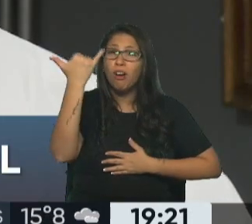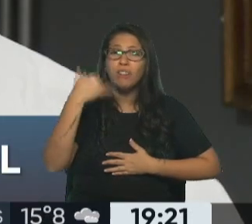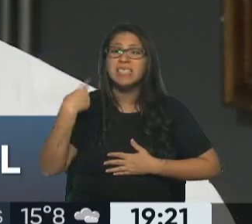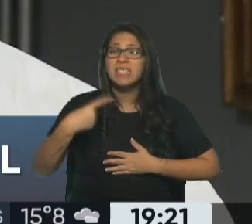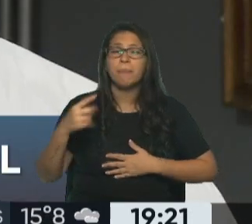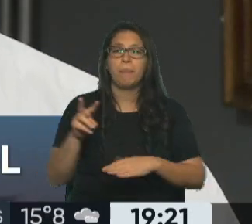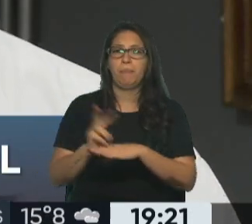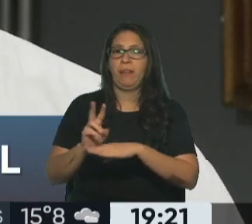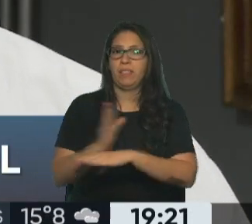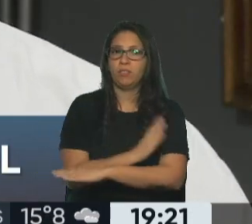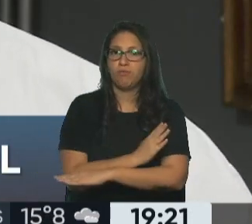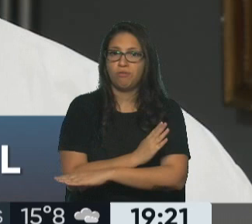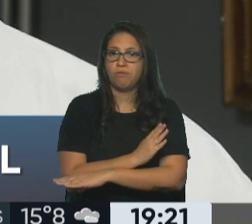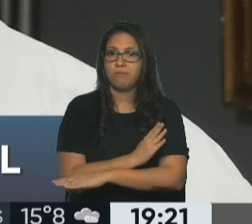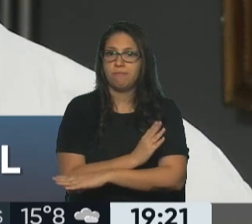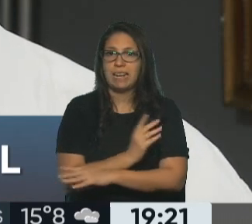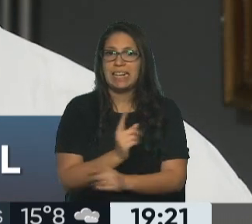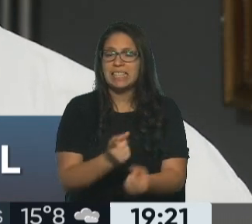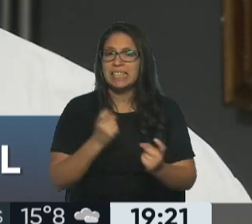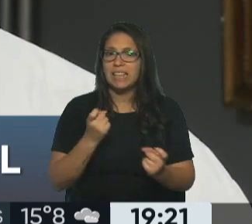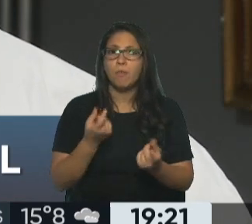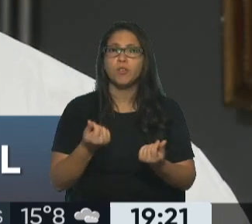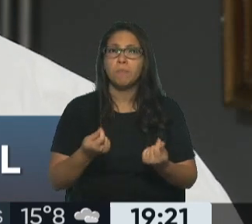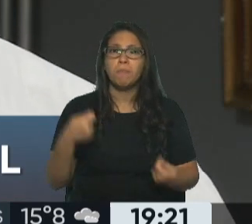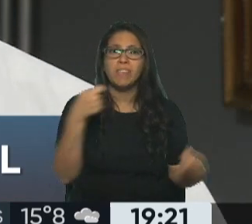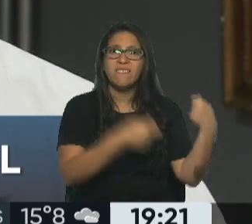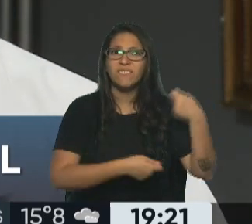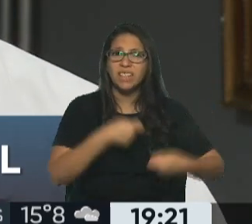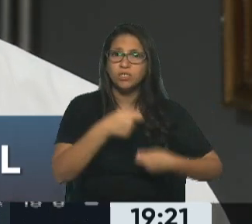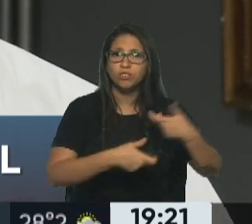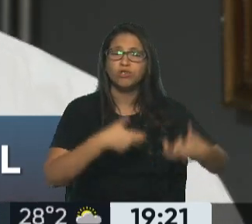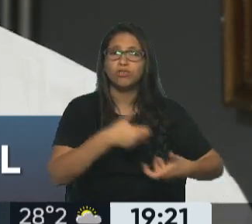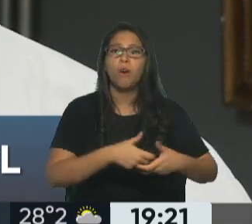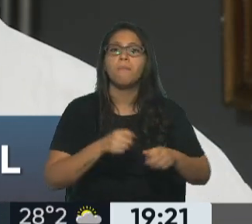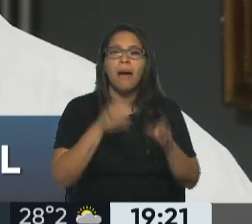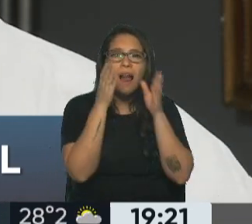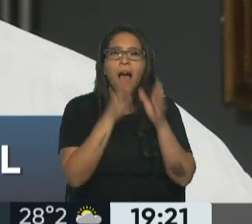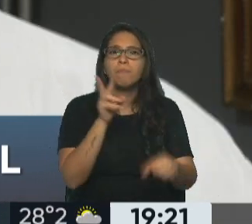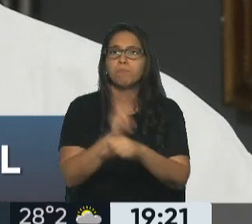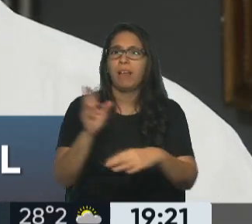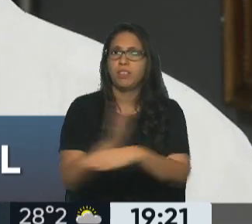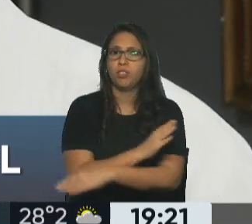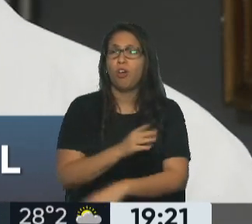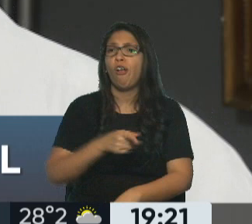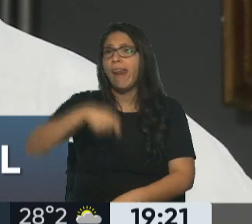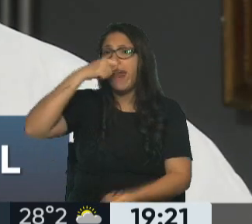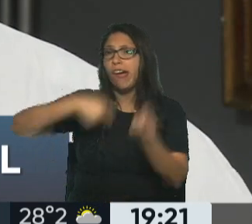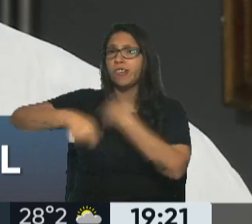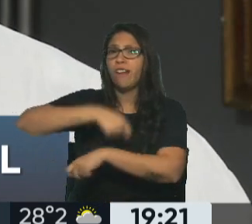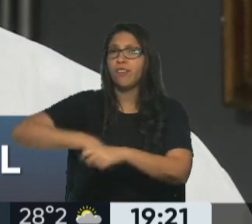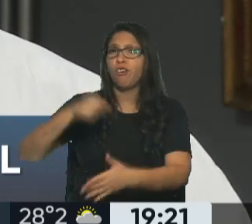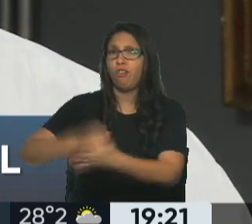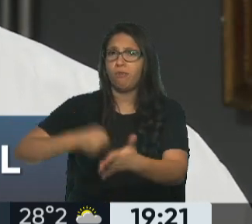la prevención. Nosotros necesitamos destinar más dinero a la prevención porque solo la lucha contra el narcotráfico es evidente